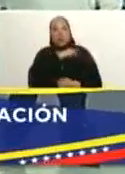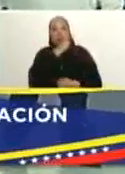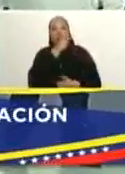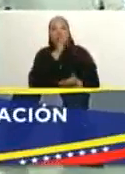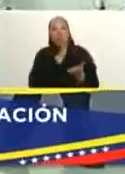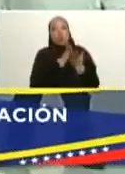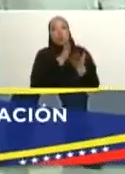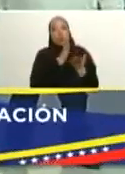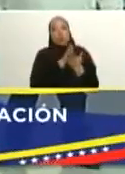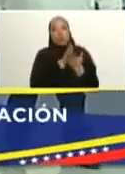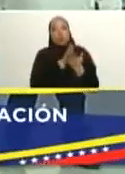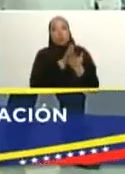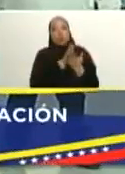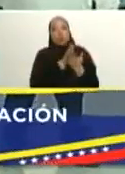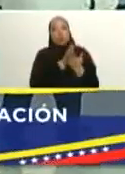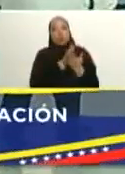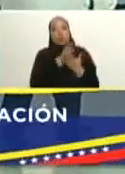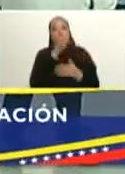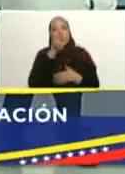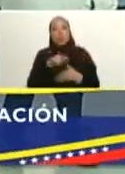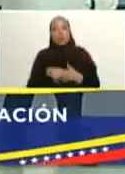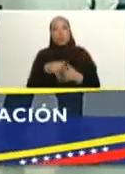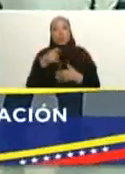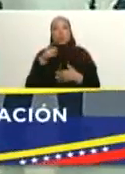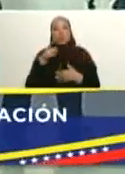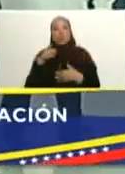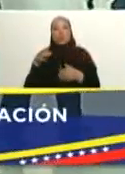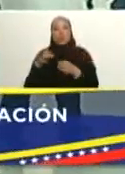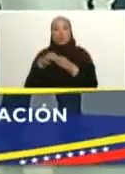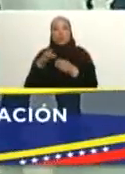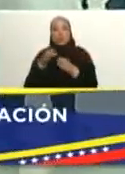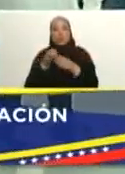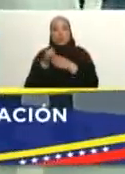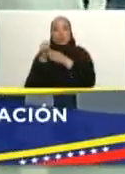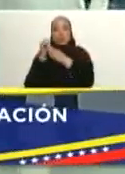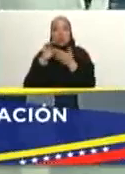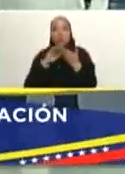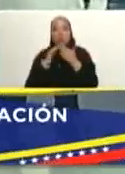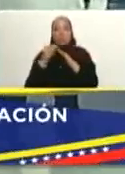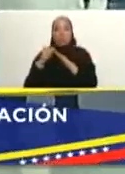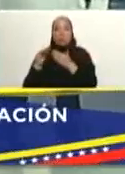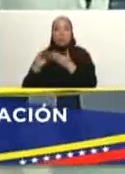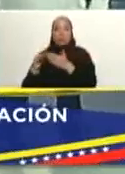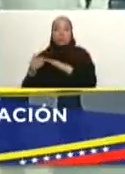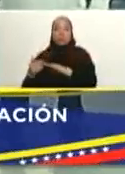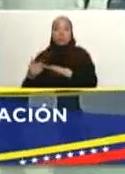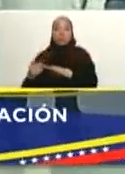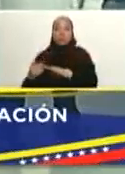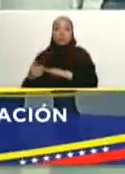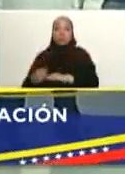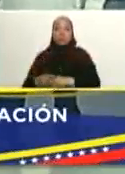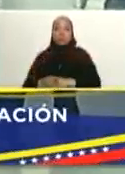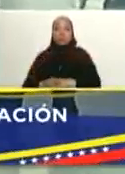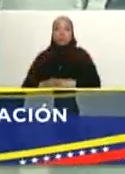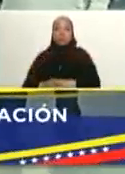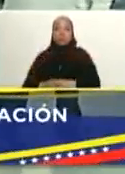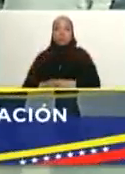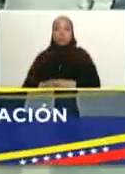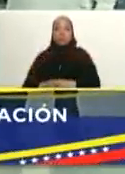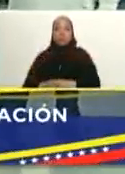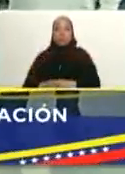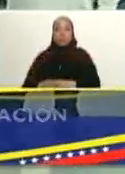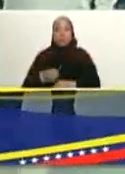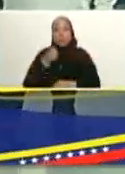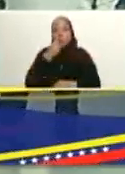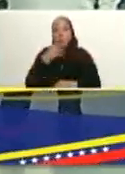pero aparte de ser directora de este plantel, ella también es líder de comunidad. Deiris. Buenas tardes,